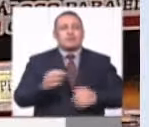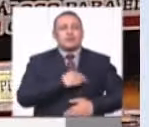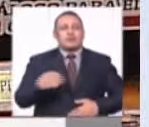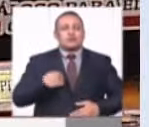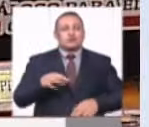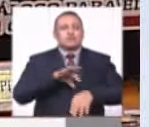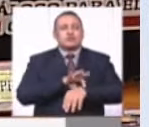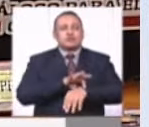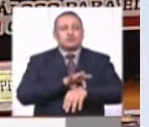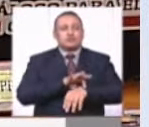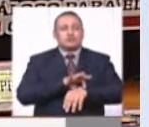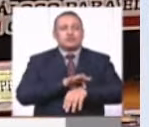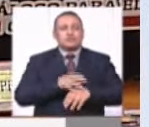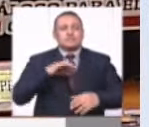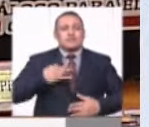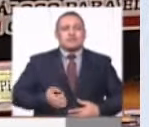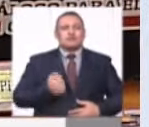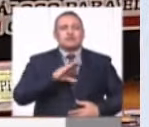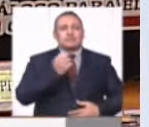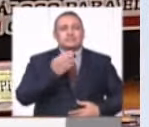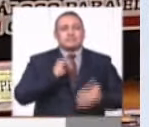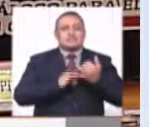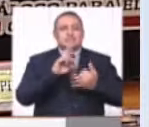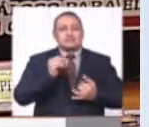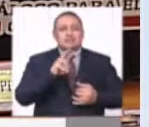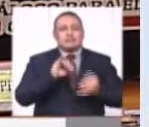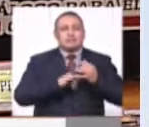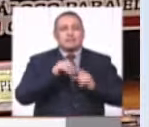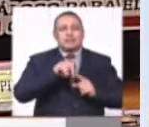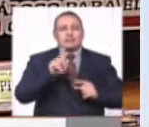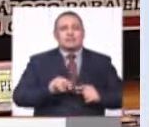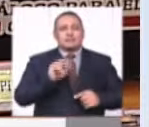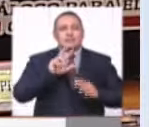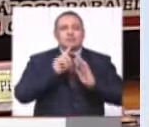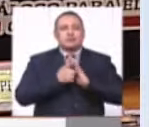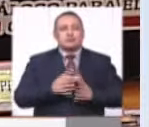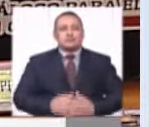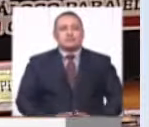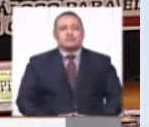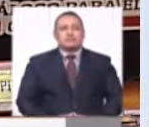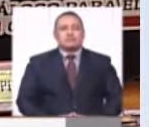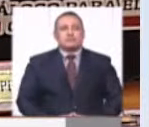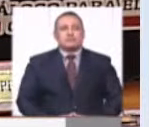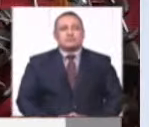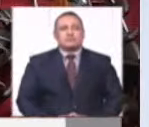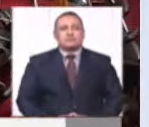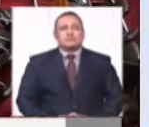ministro de Salud, señor César Vázquez Sánchez, por 3 minutos.